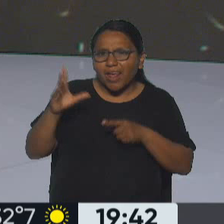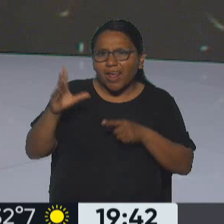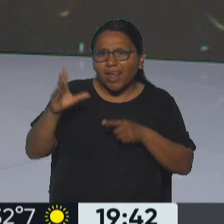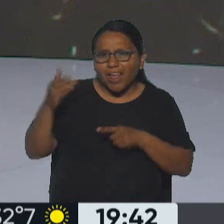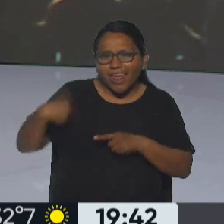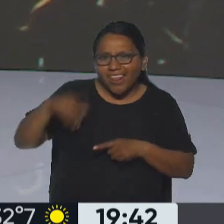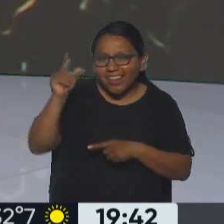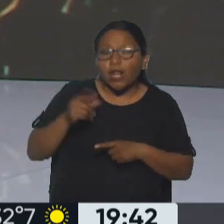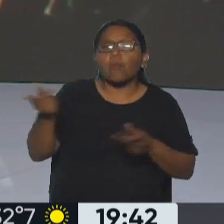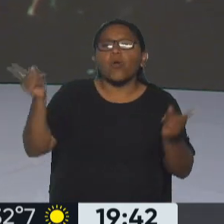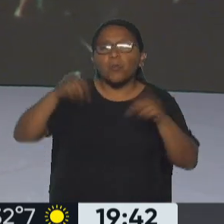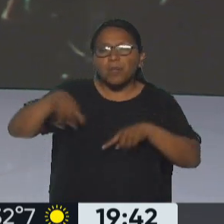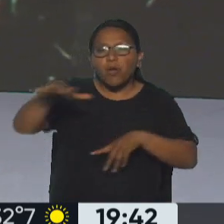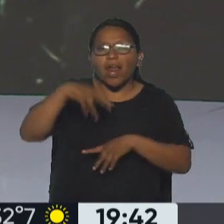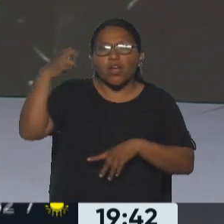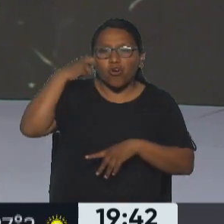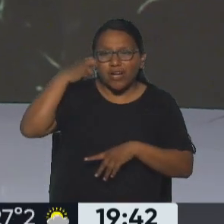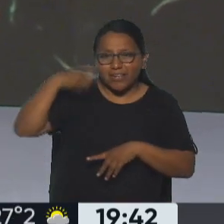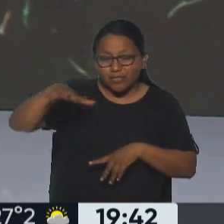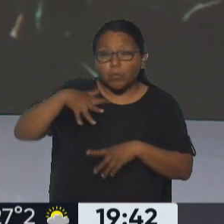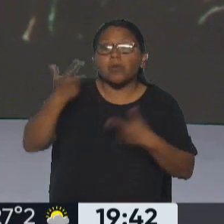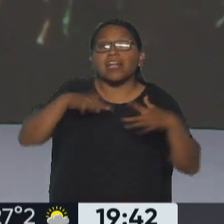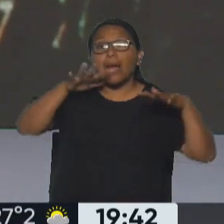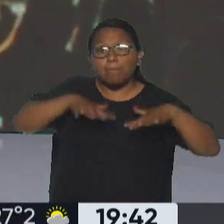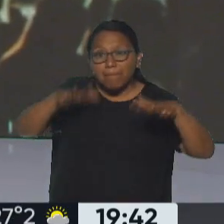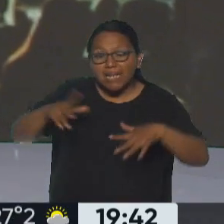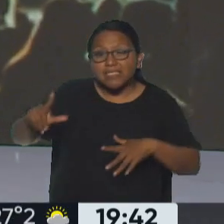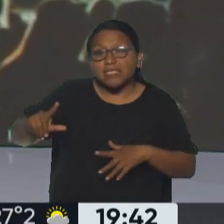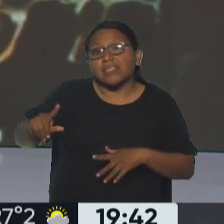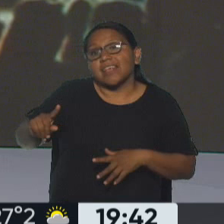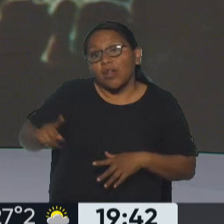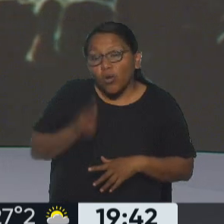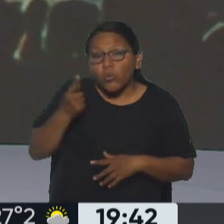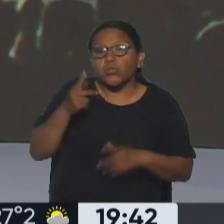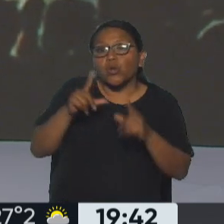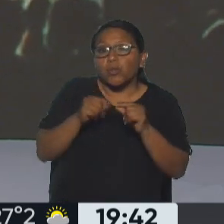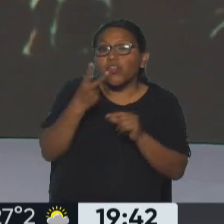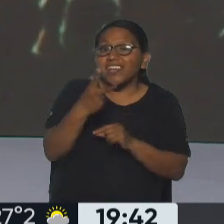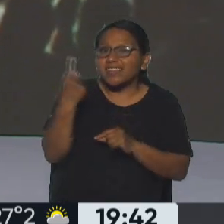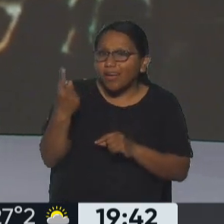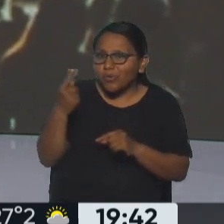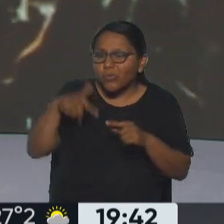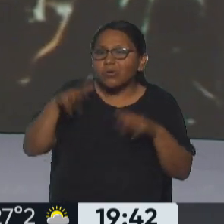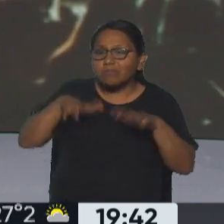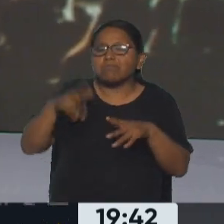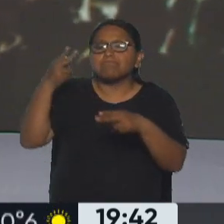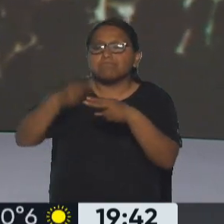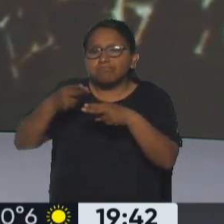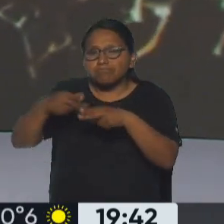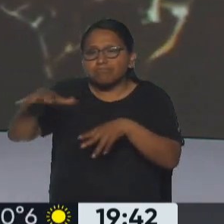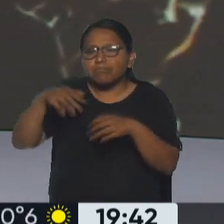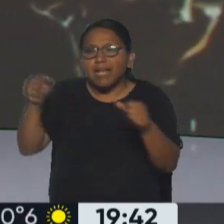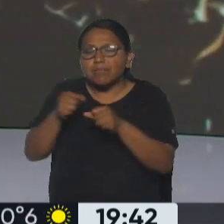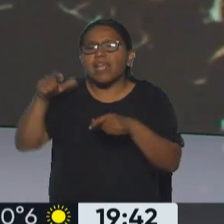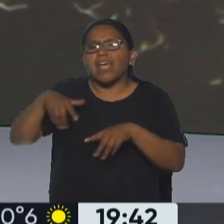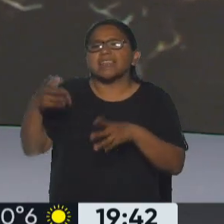Vamos de nuevo al Congreso porque la Marcha del Orgullo, la número 31 de Plaza de Mayo, llegó a la Plaza del Congreso y allí está un equipo